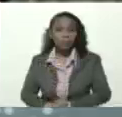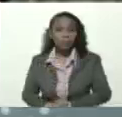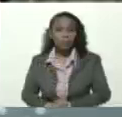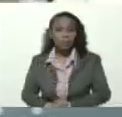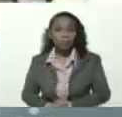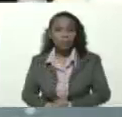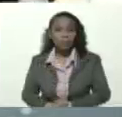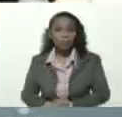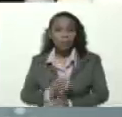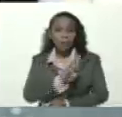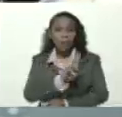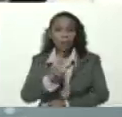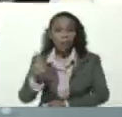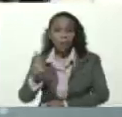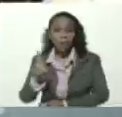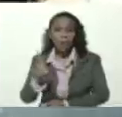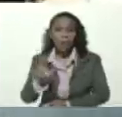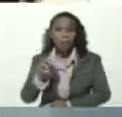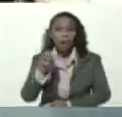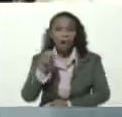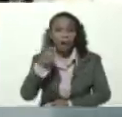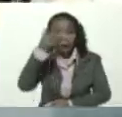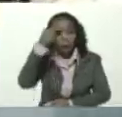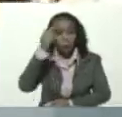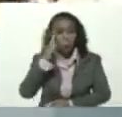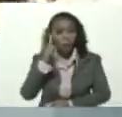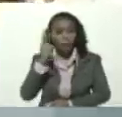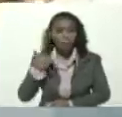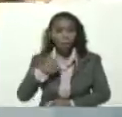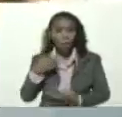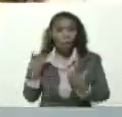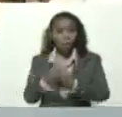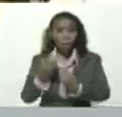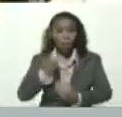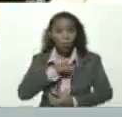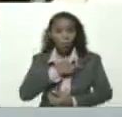de la República de Angola que se encuentran con nosotros,